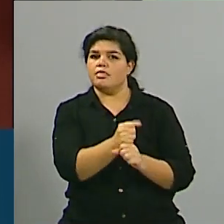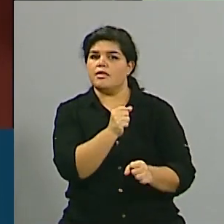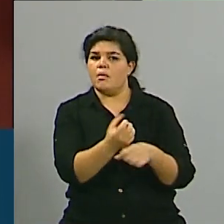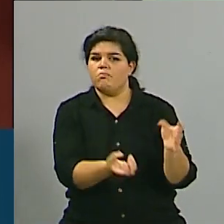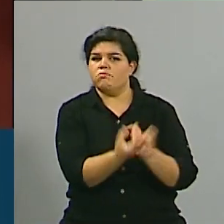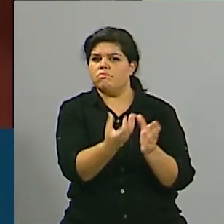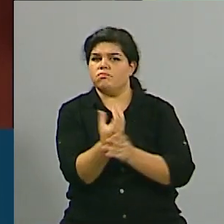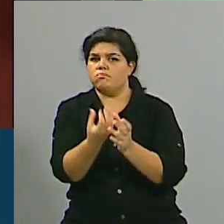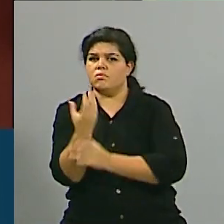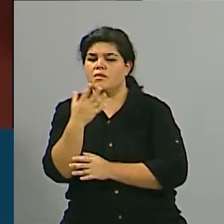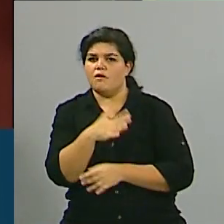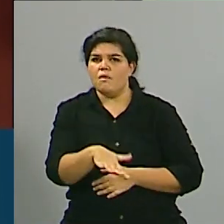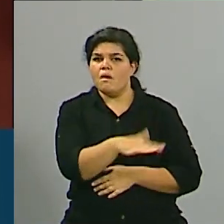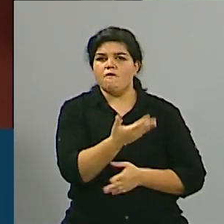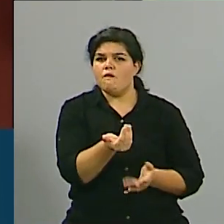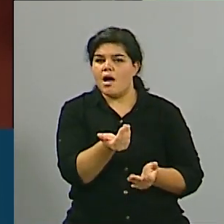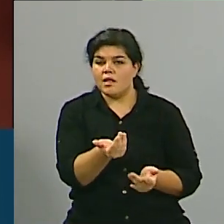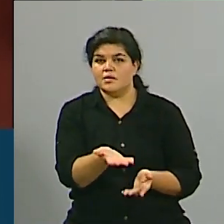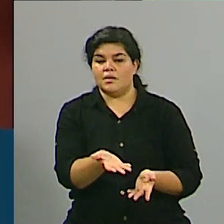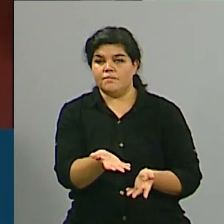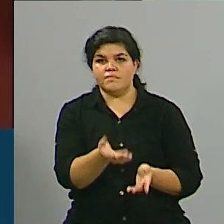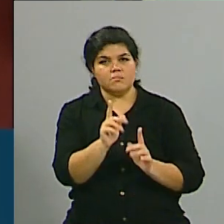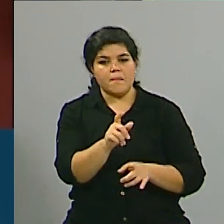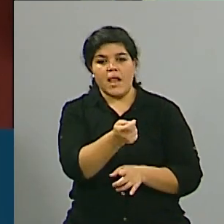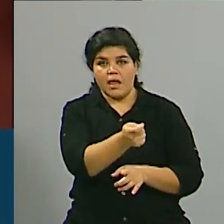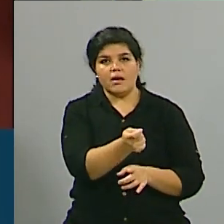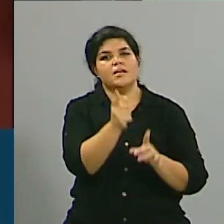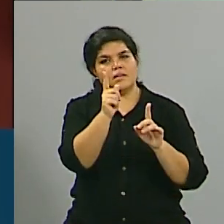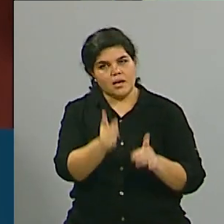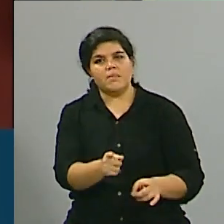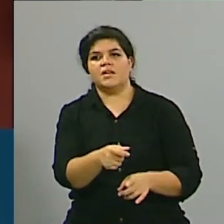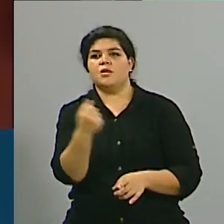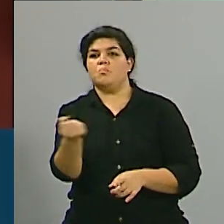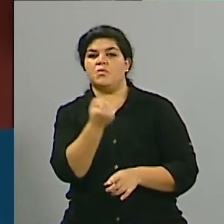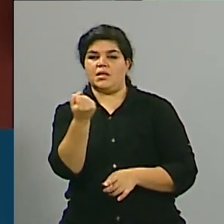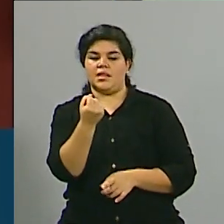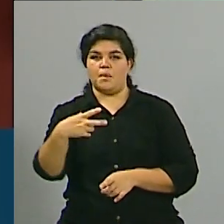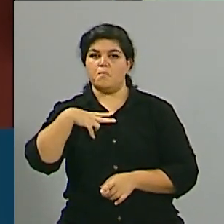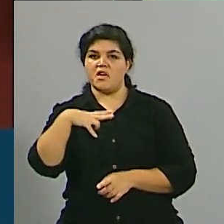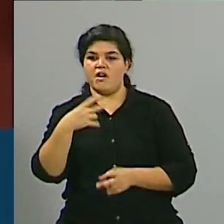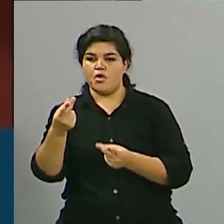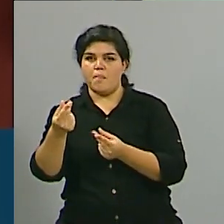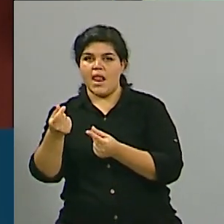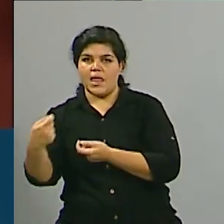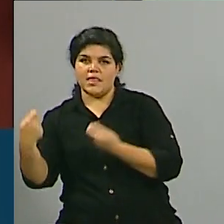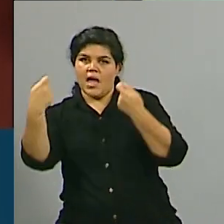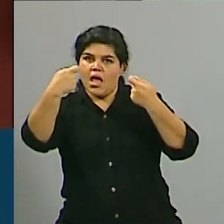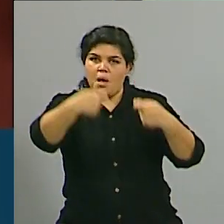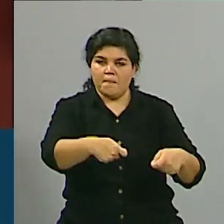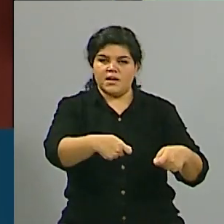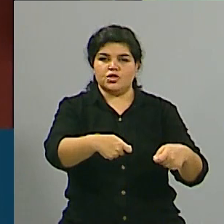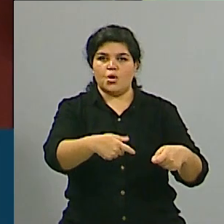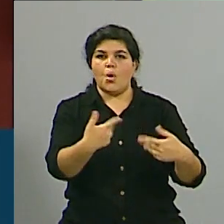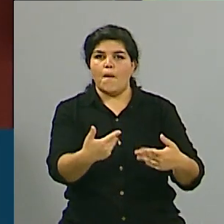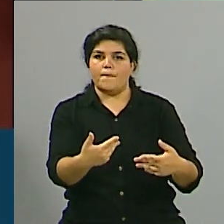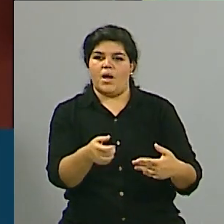misma oportunidad en el departamento de Lavalle, y a partir de ahí volvemos a lo mismo, la inversión de las empresas privadas para que sea esa la opción y no en definitiva